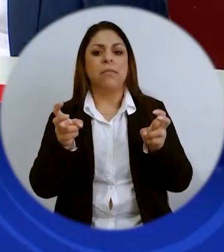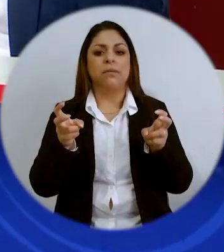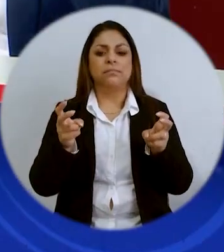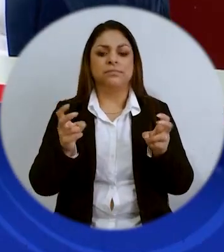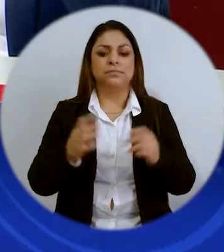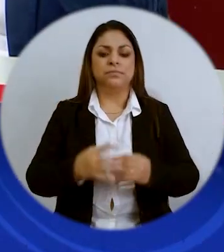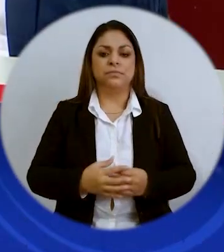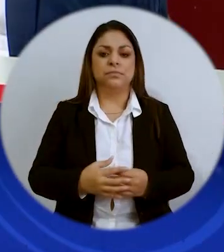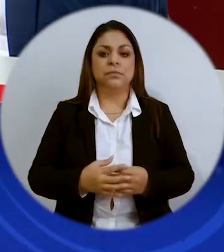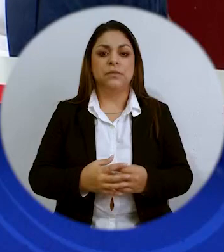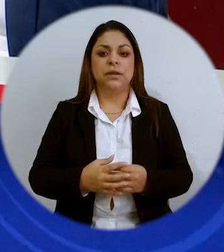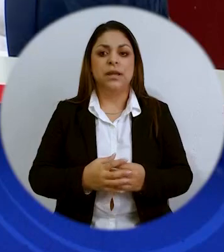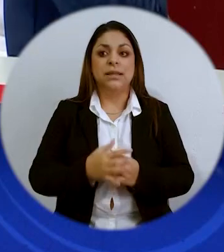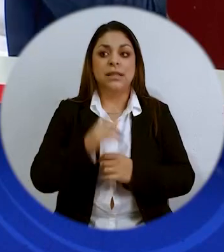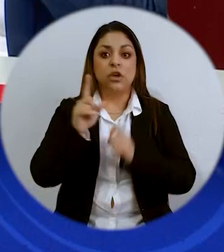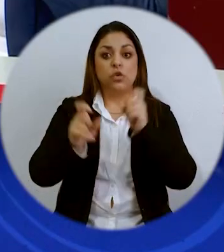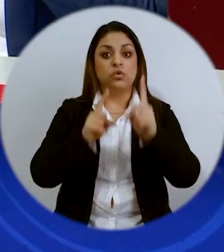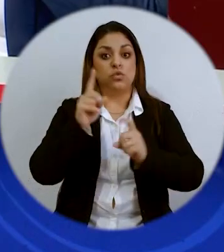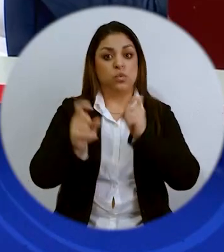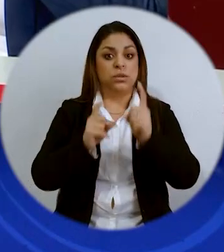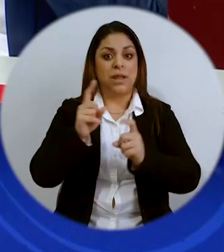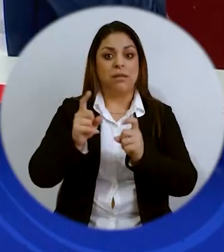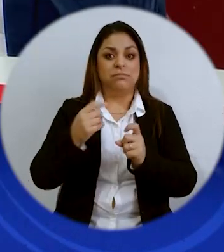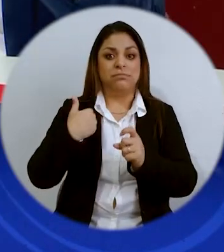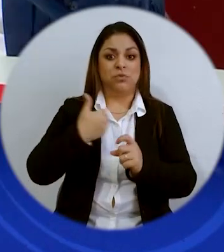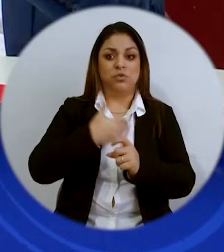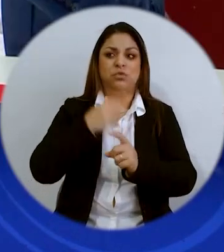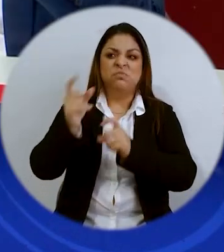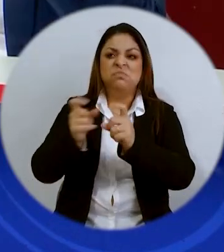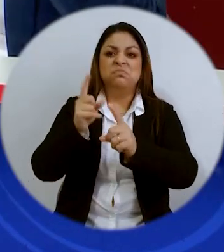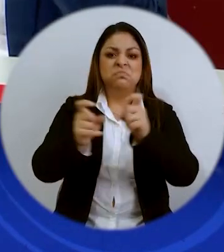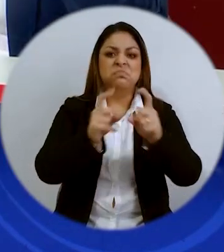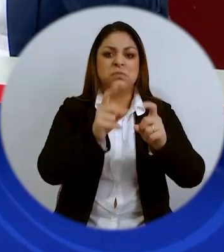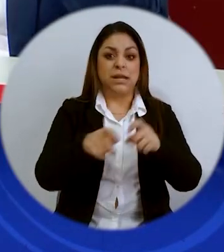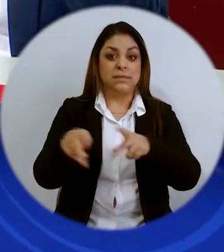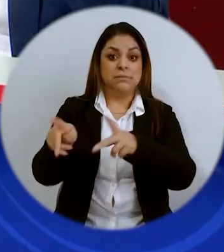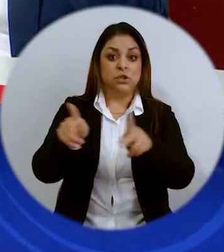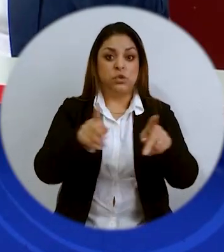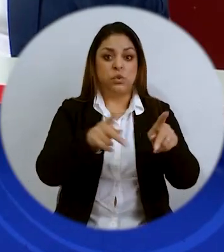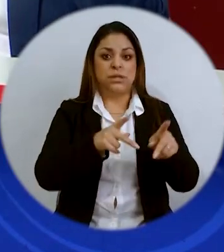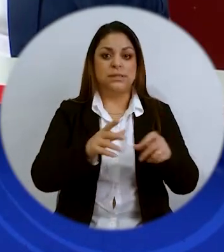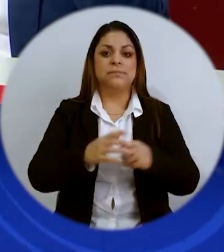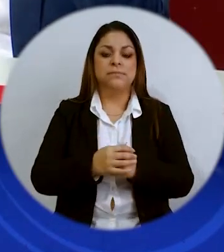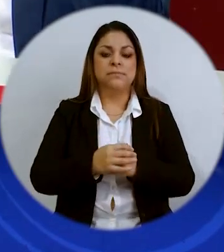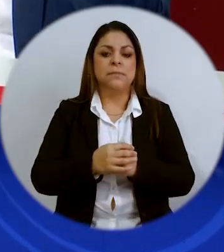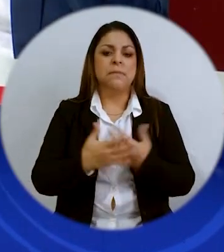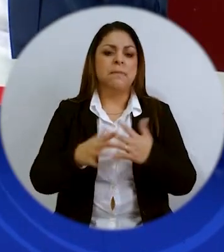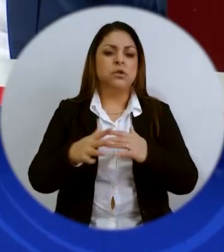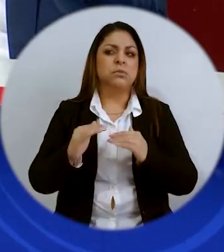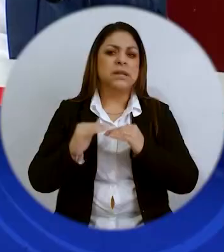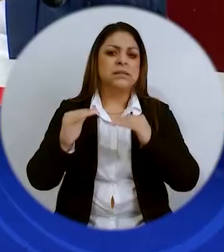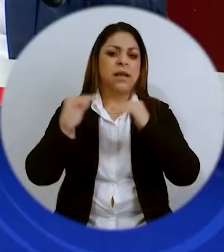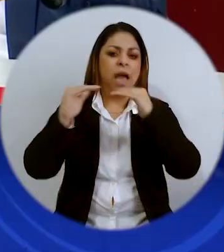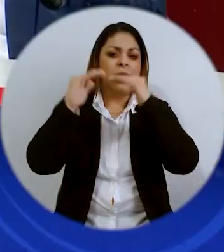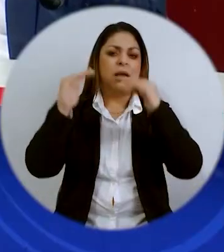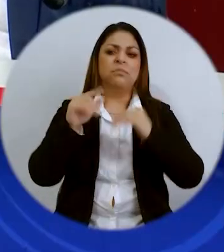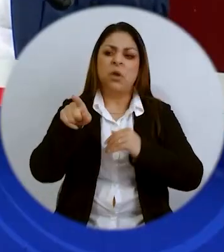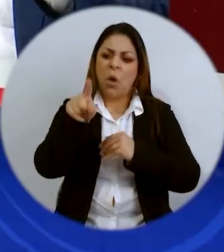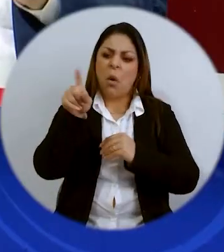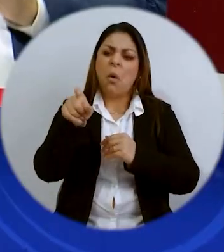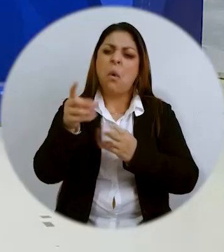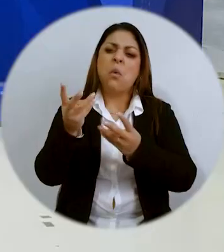todo en la consulta nuestra, que le preguntaba a las personas en una escala qué